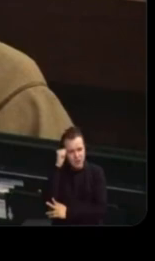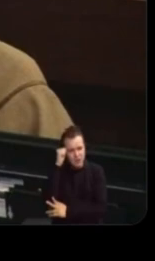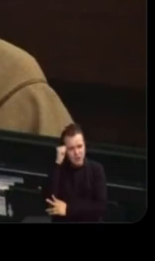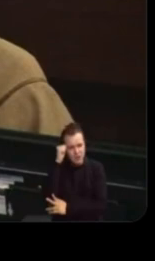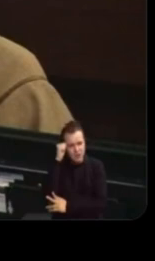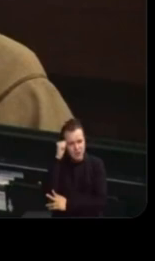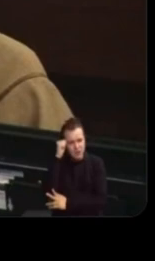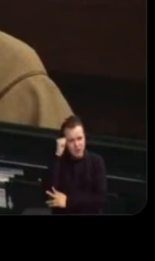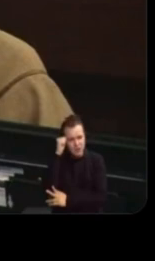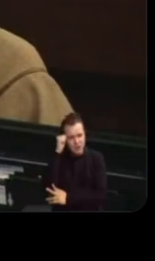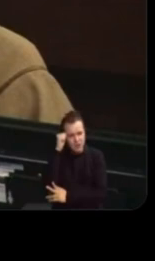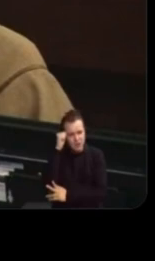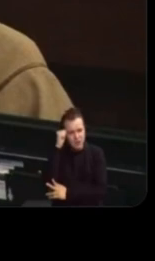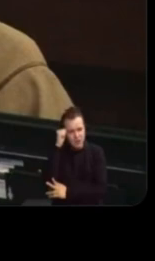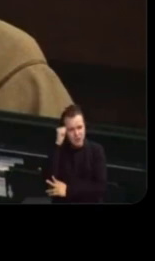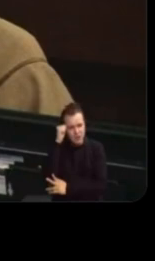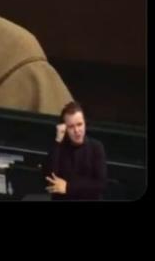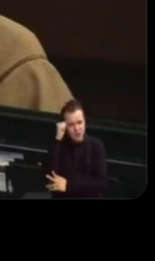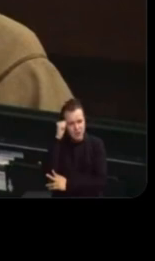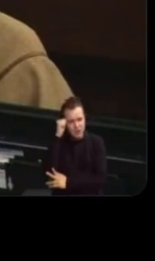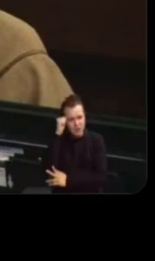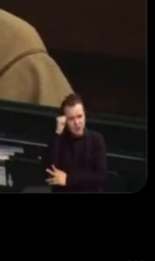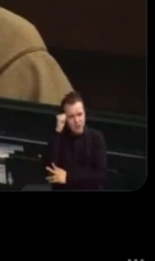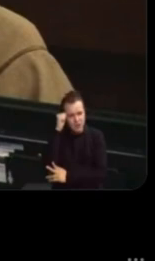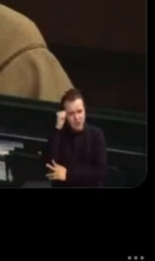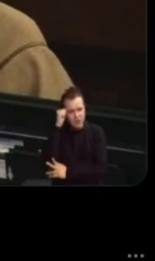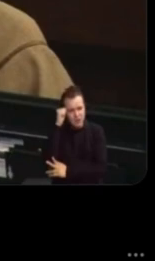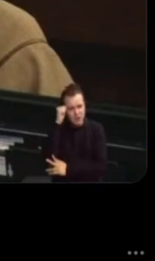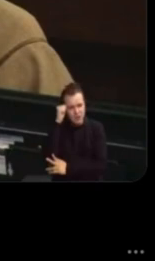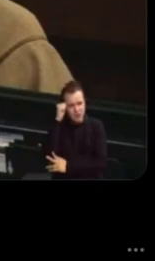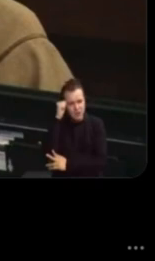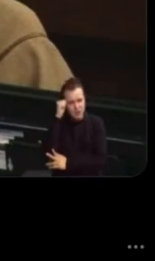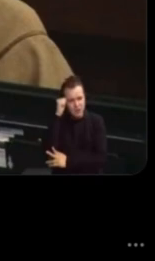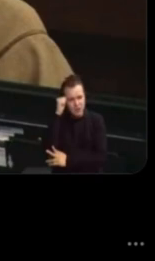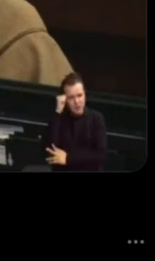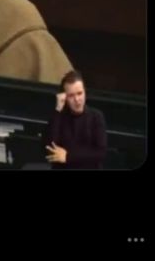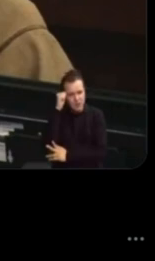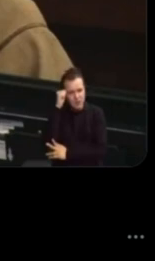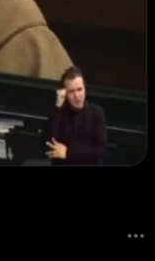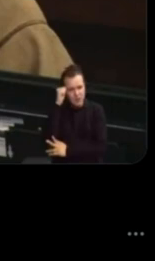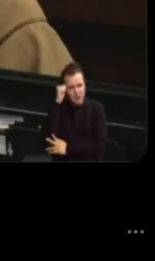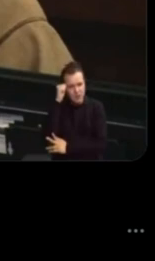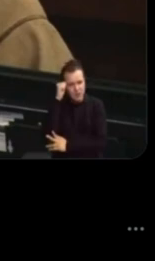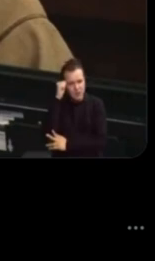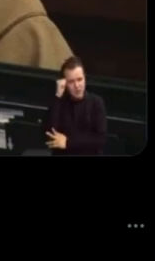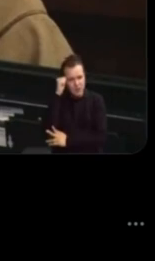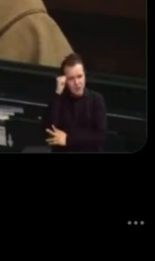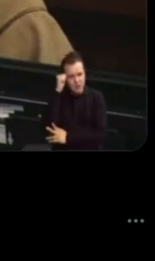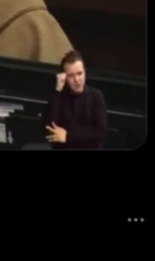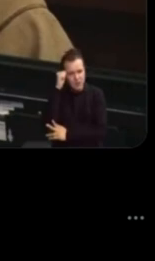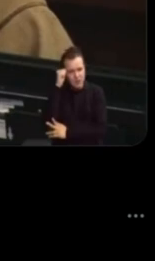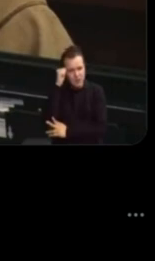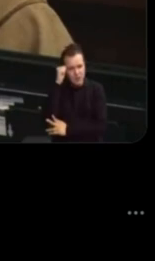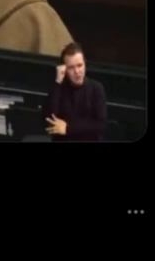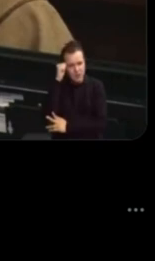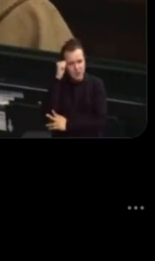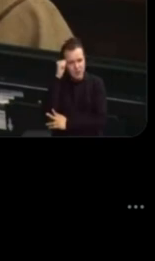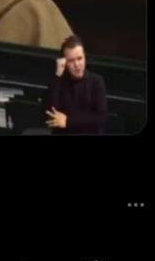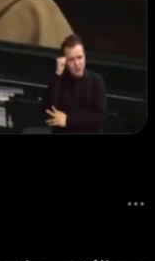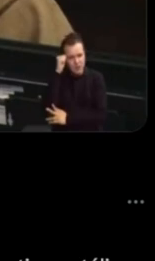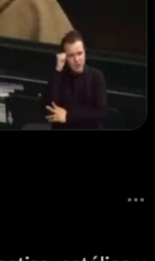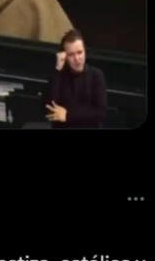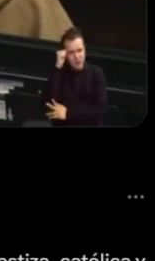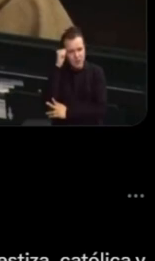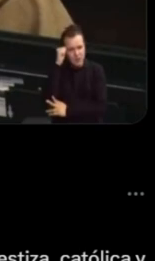derecho fundamental que es la libertad de expresión. Pero además, lo más descarado que he escuchado yo en mi vida fue